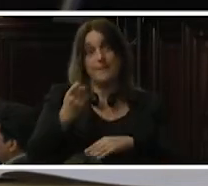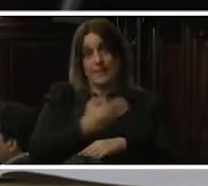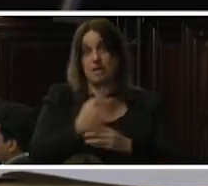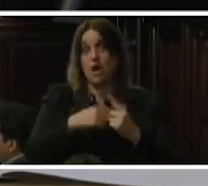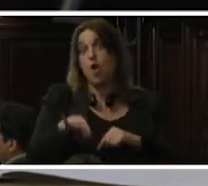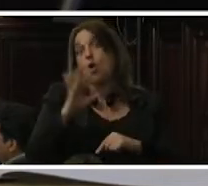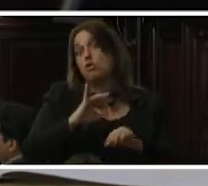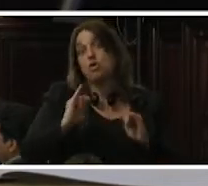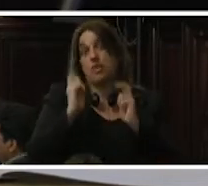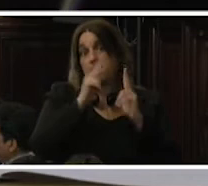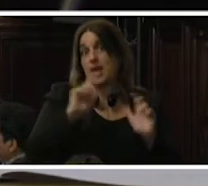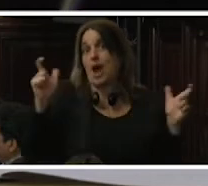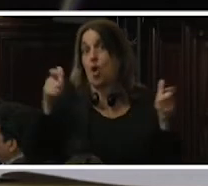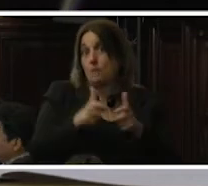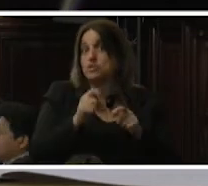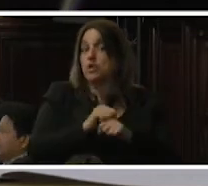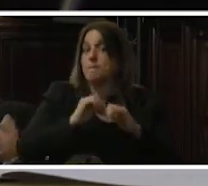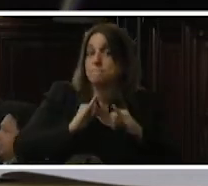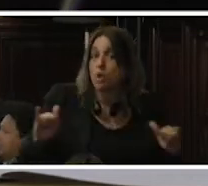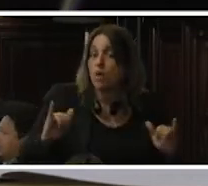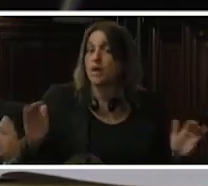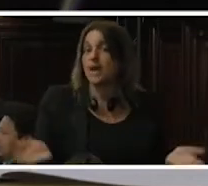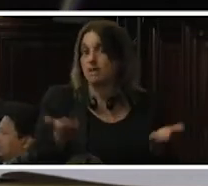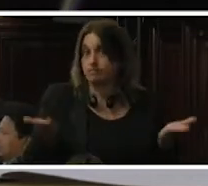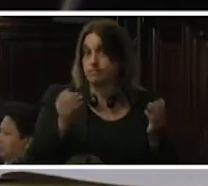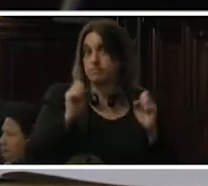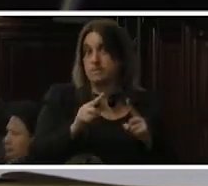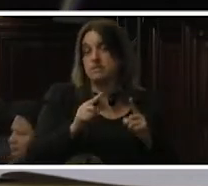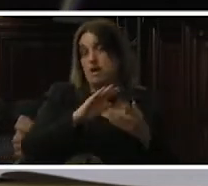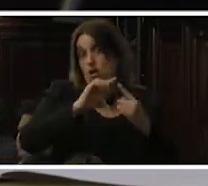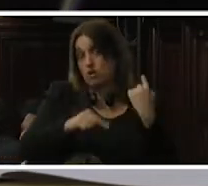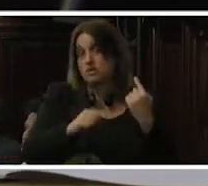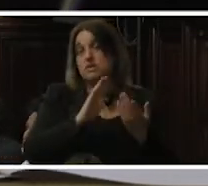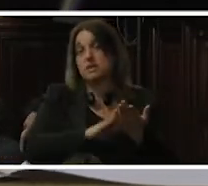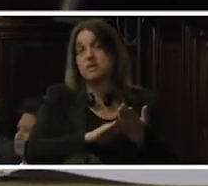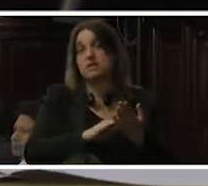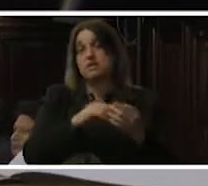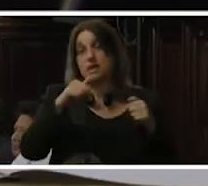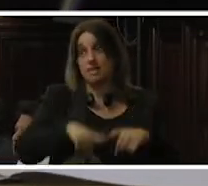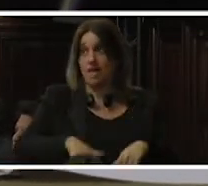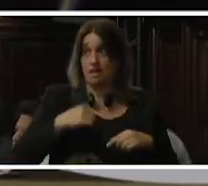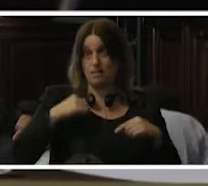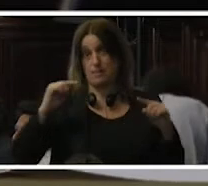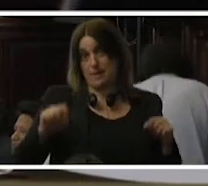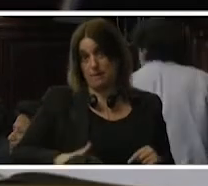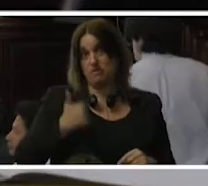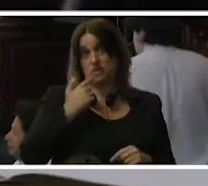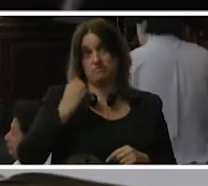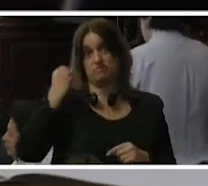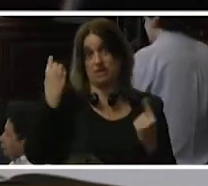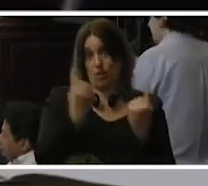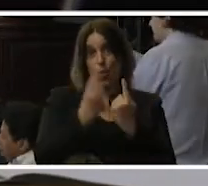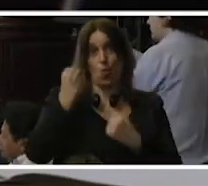por la CIDH y promover la implementación de las medidas solicitadas en el marco de esta audiencia. Reforzar